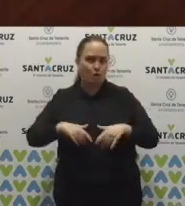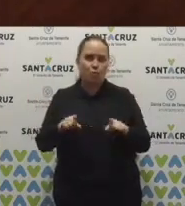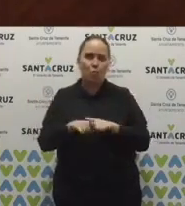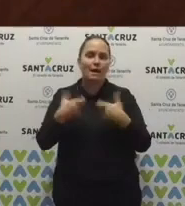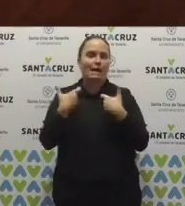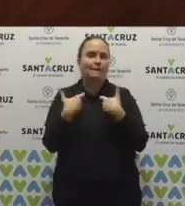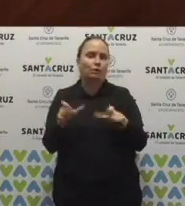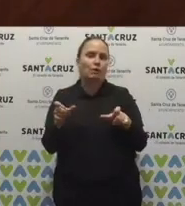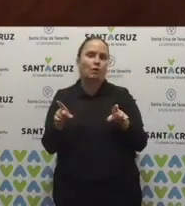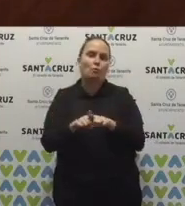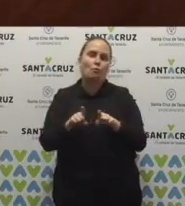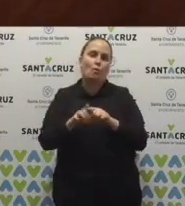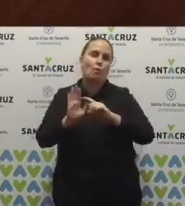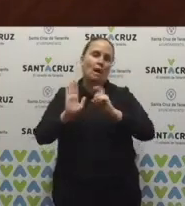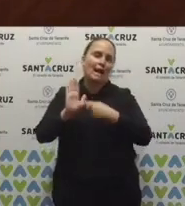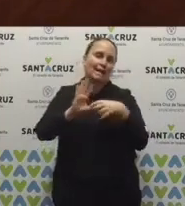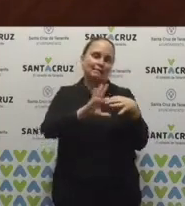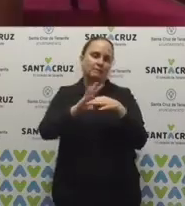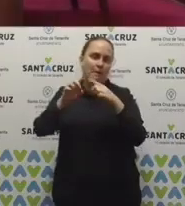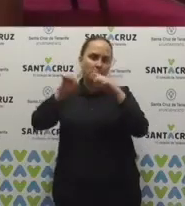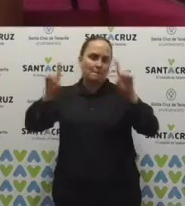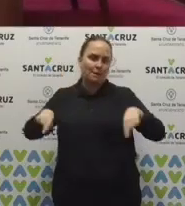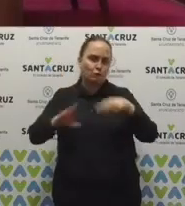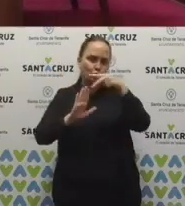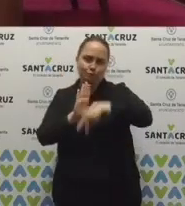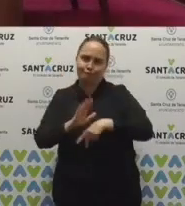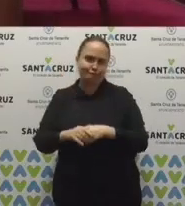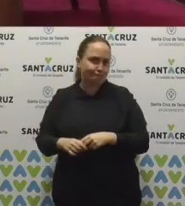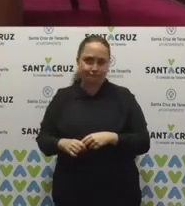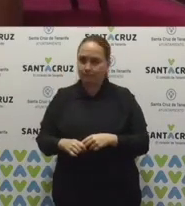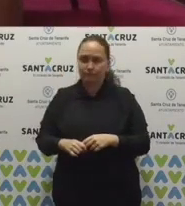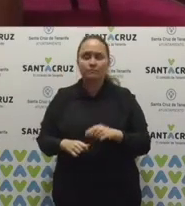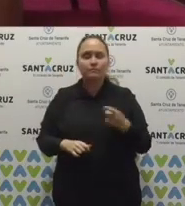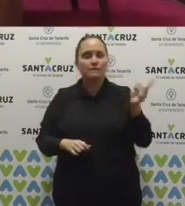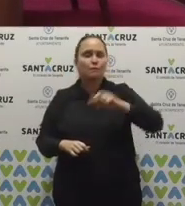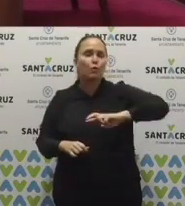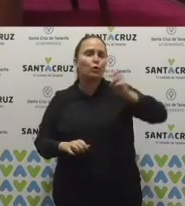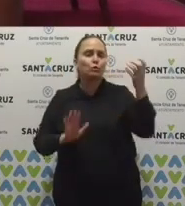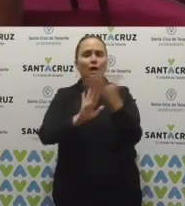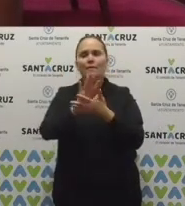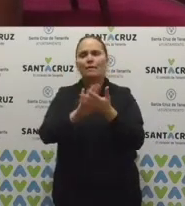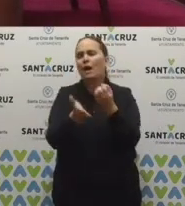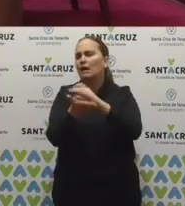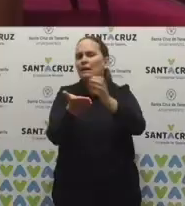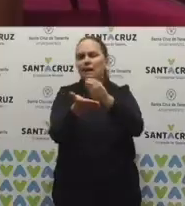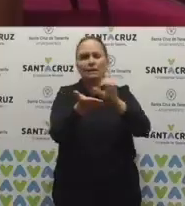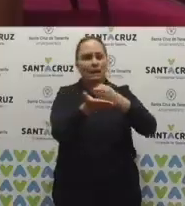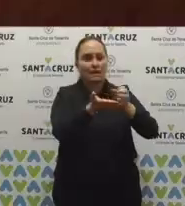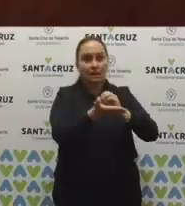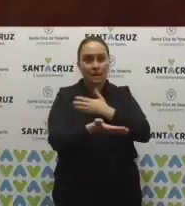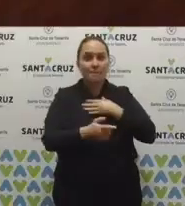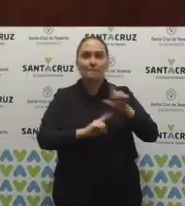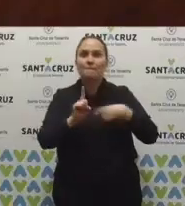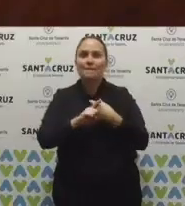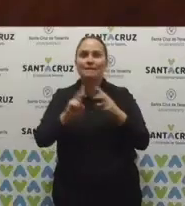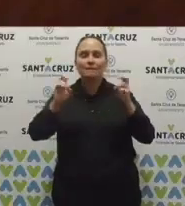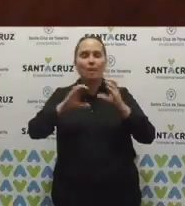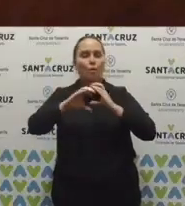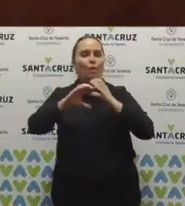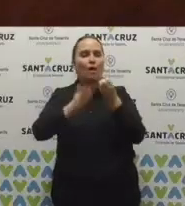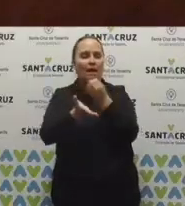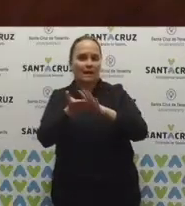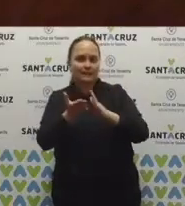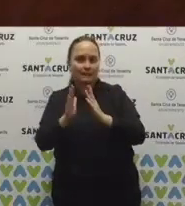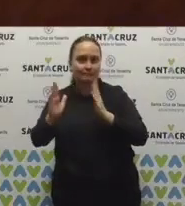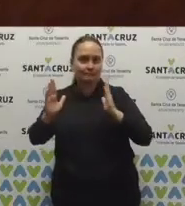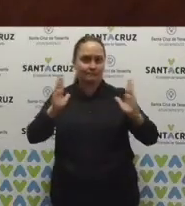no marco normativo adecuado usted habrá dentro de toda la gratuidad que quiere incluir también habrá de unas franjas de edad de la web o gratis que nosotros